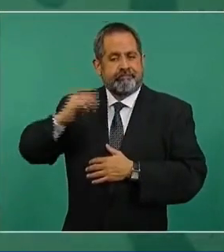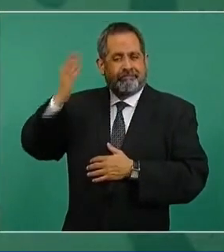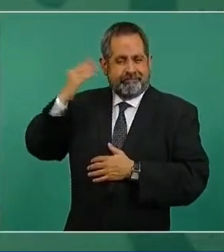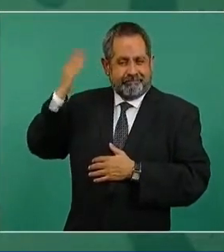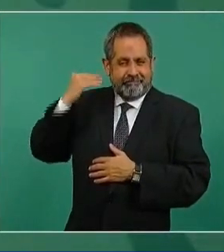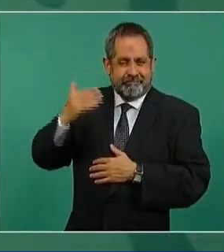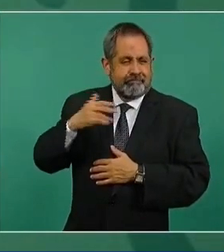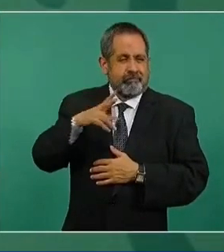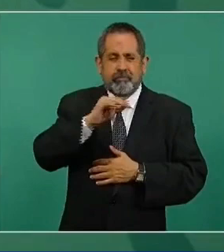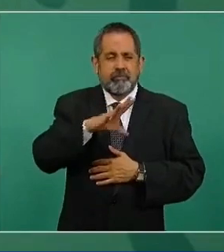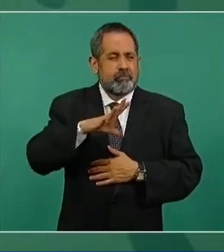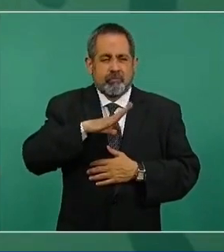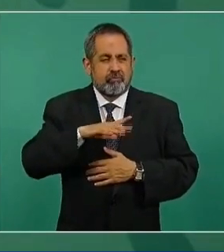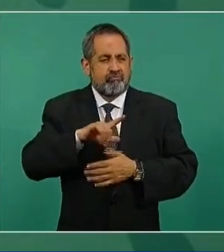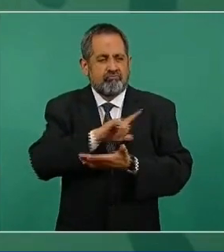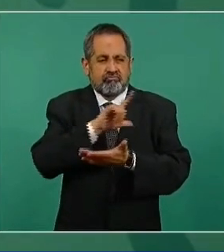chuecos,